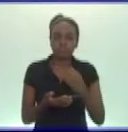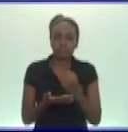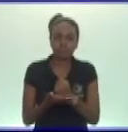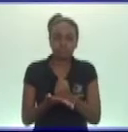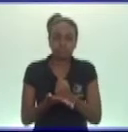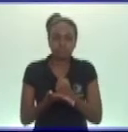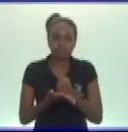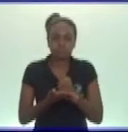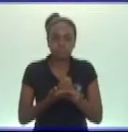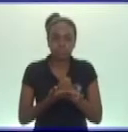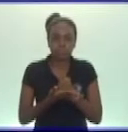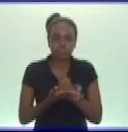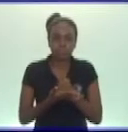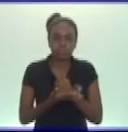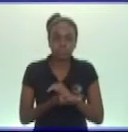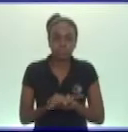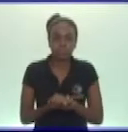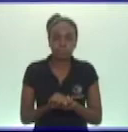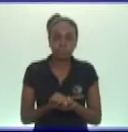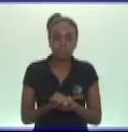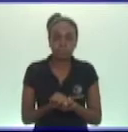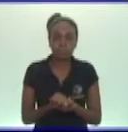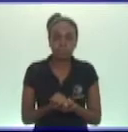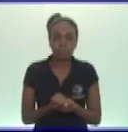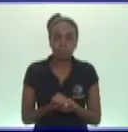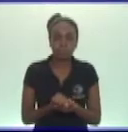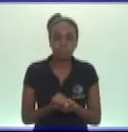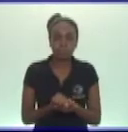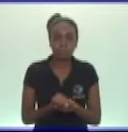como seas o la condición que logres tener.